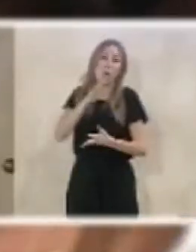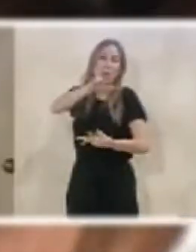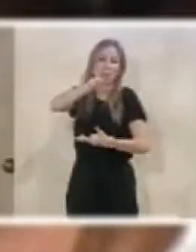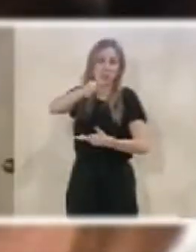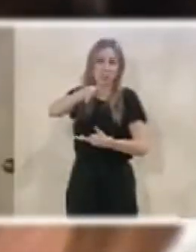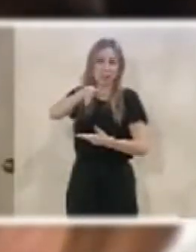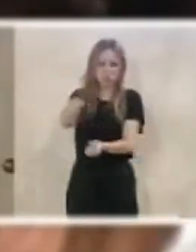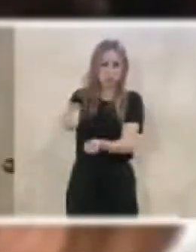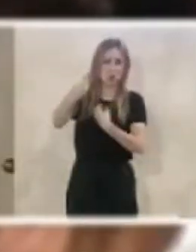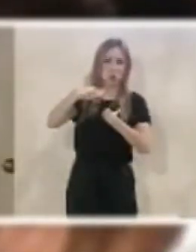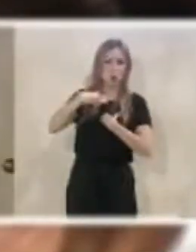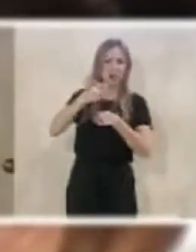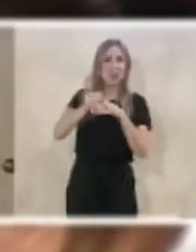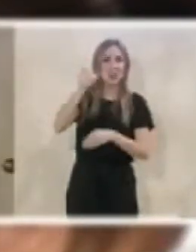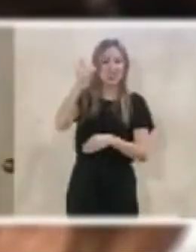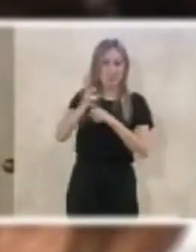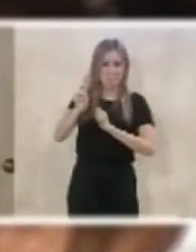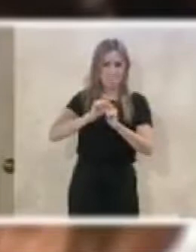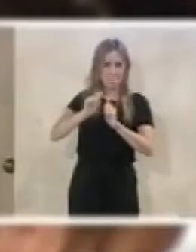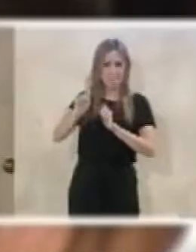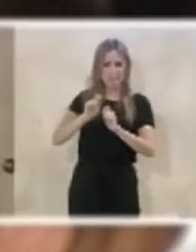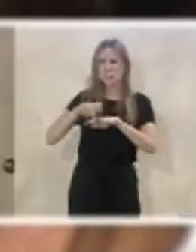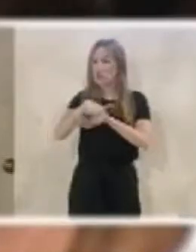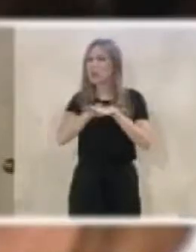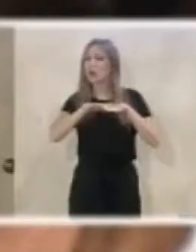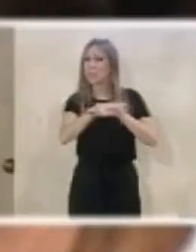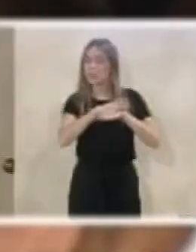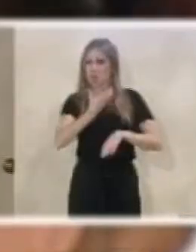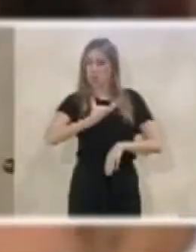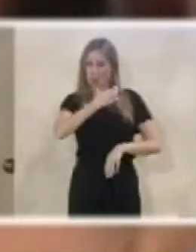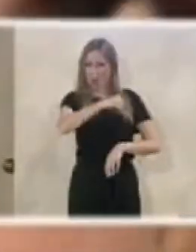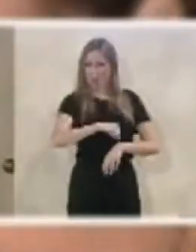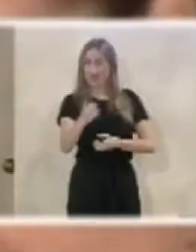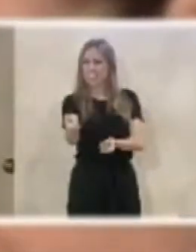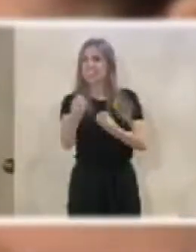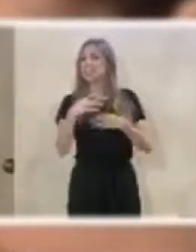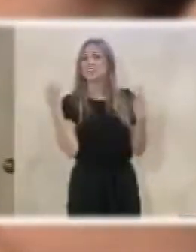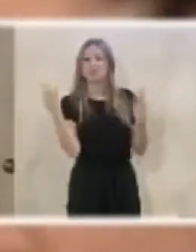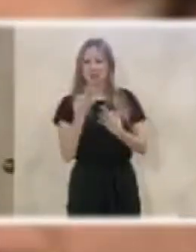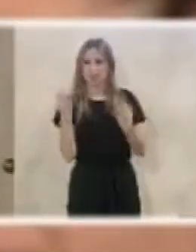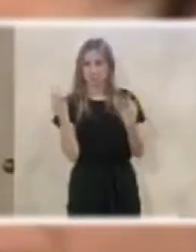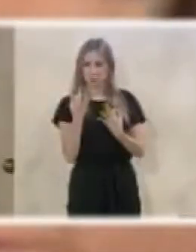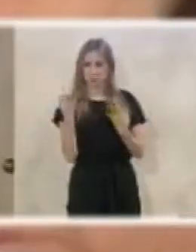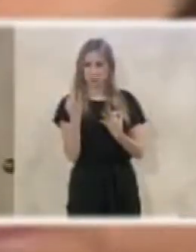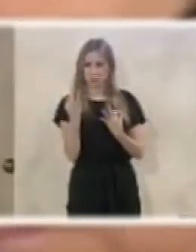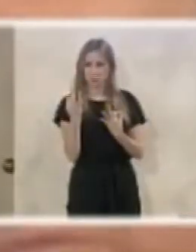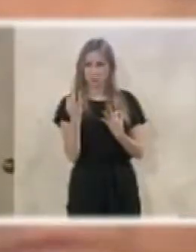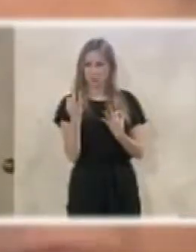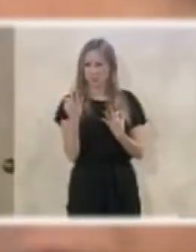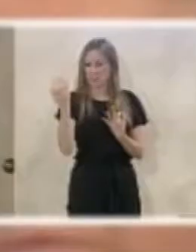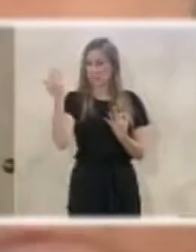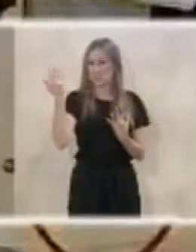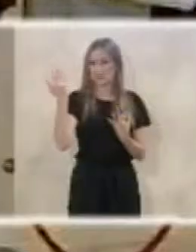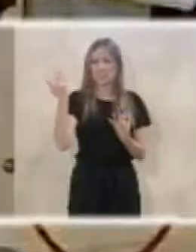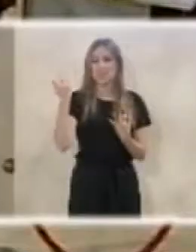prensa por parte del equipo de gobierno, del alcalde, diciendo que, bueno, que dando por hecho